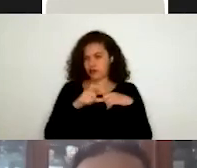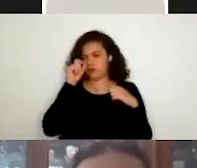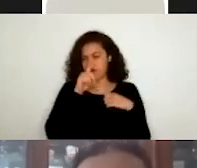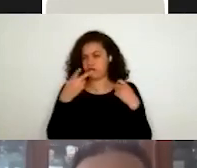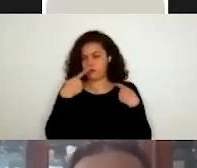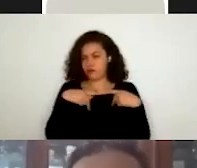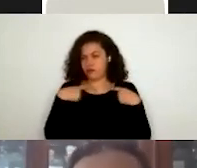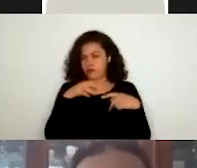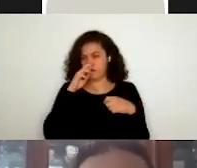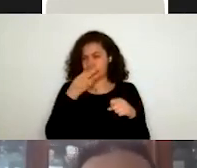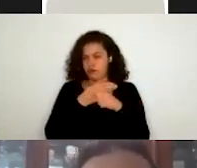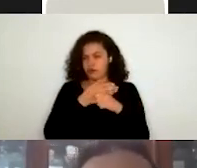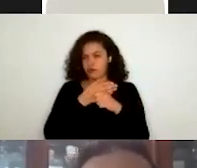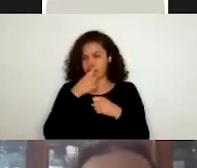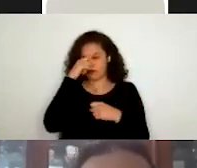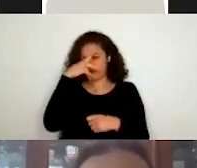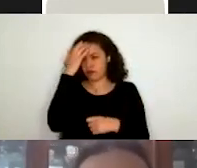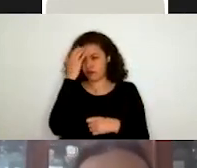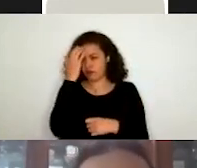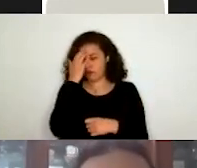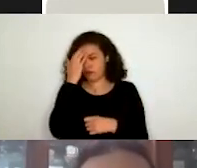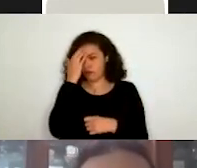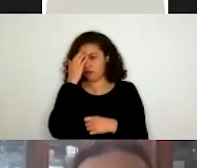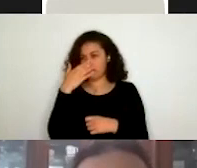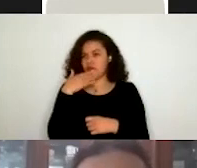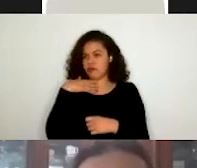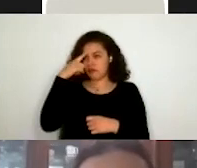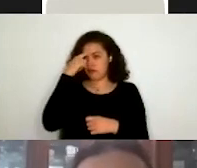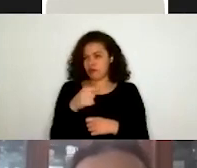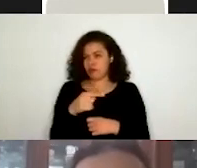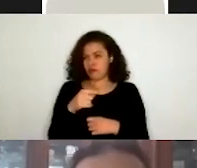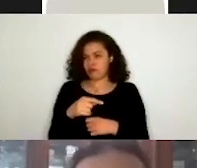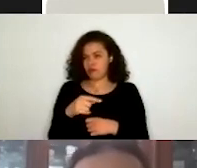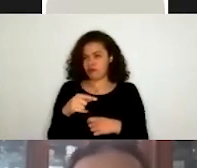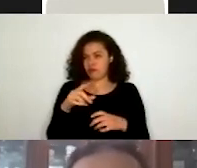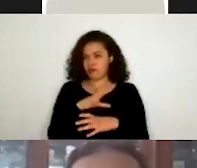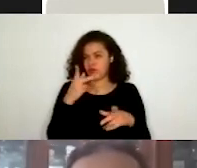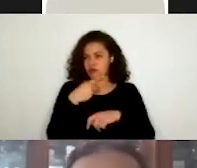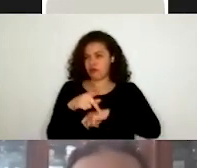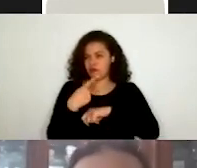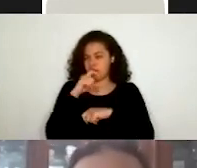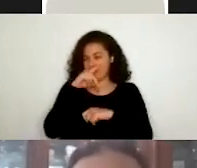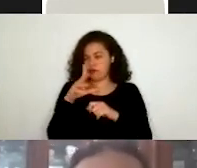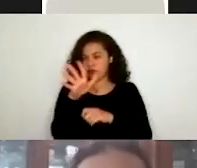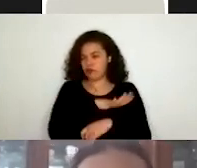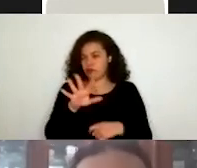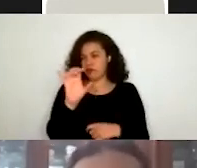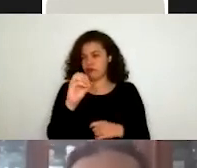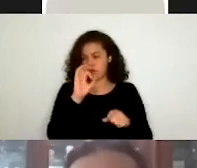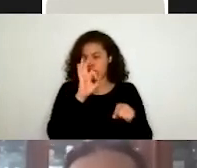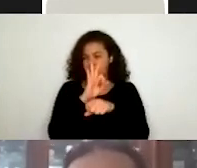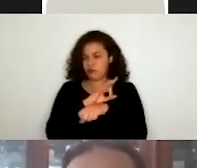responsable de aplicar sus conocimientos para implementar las medidas de gestión integral de riesgos y protección civil en